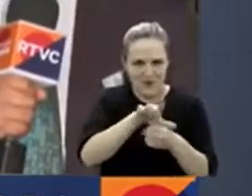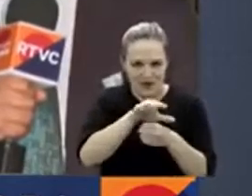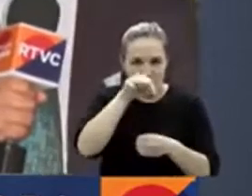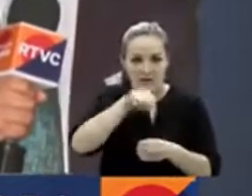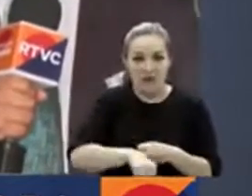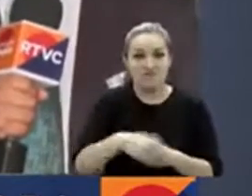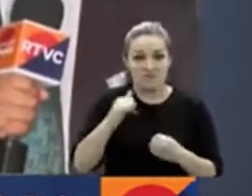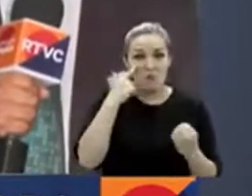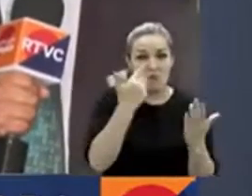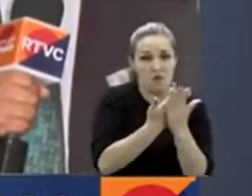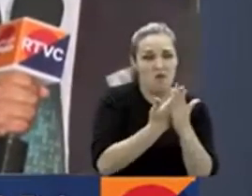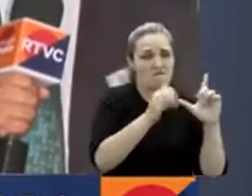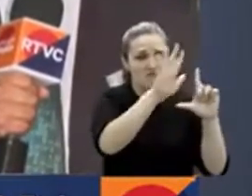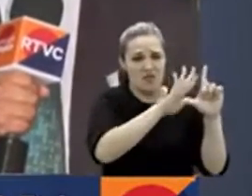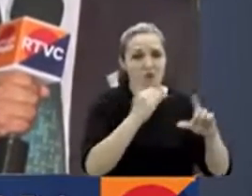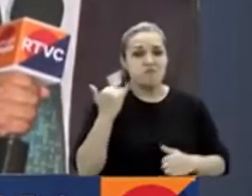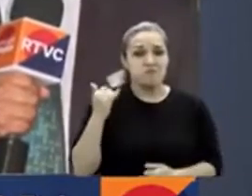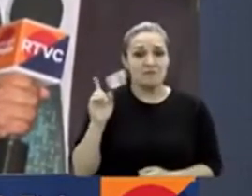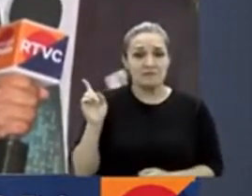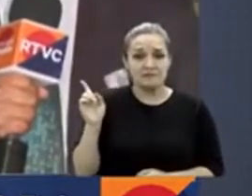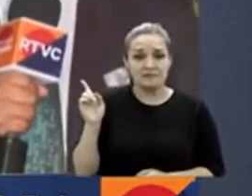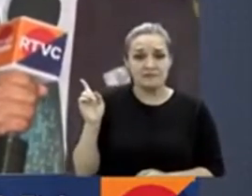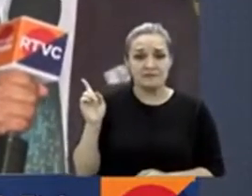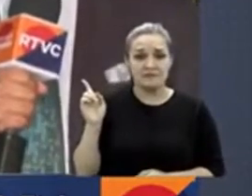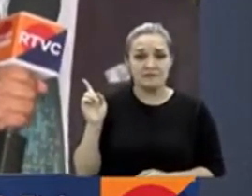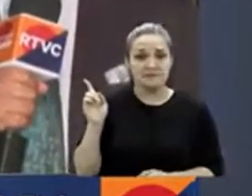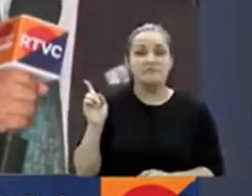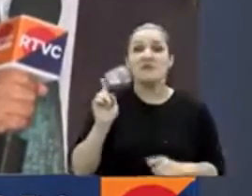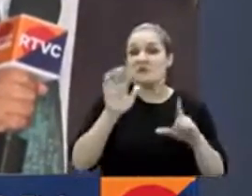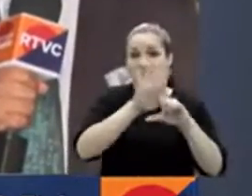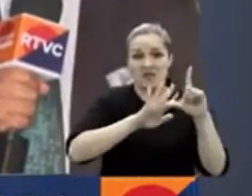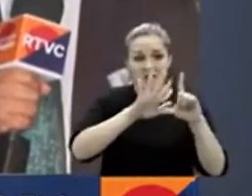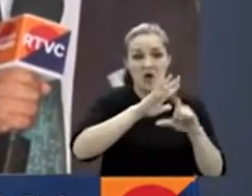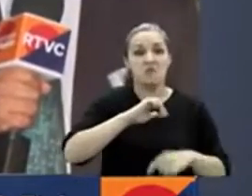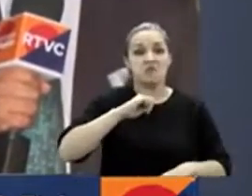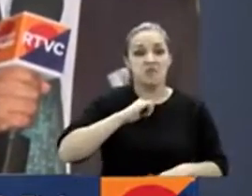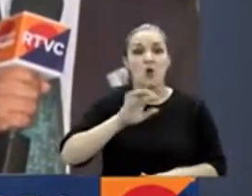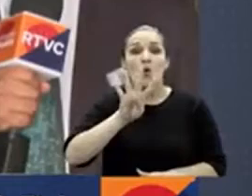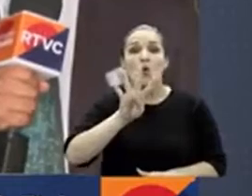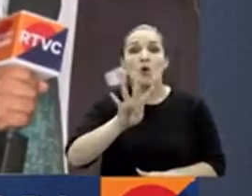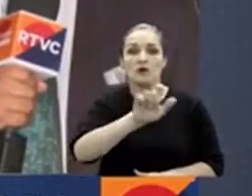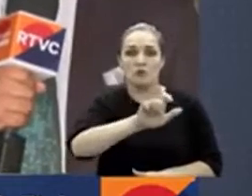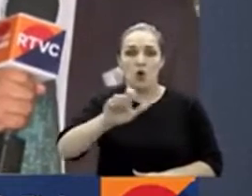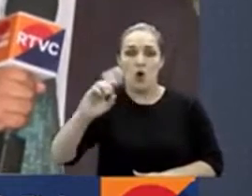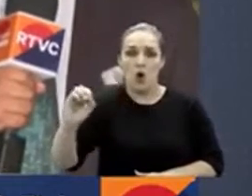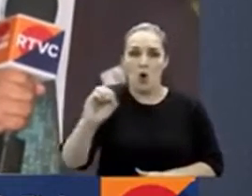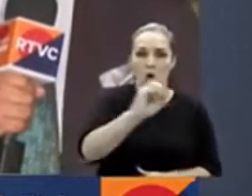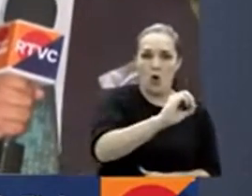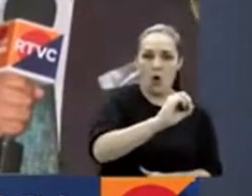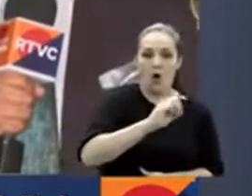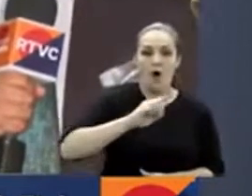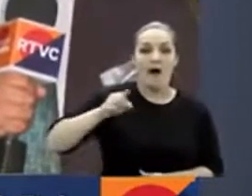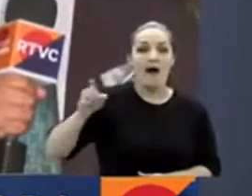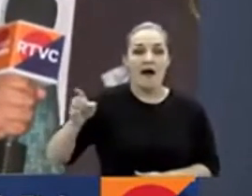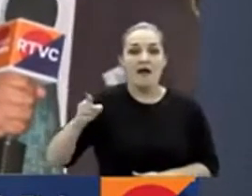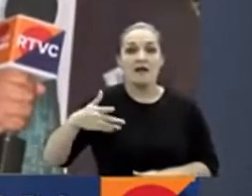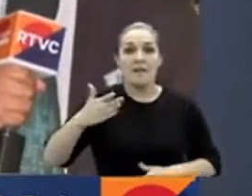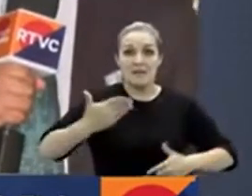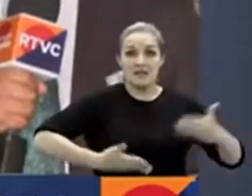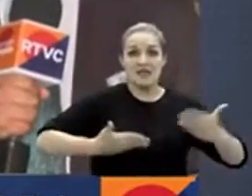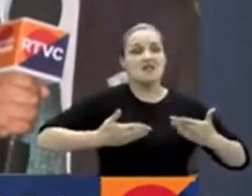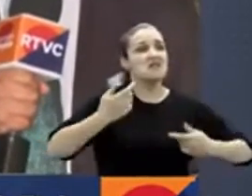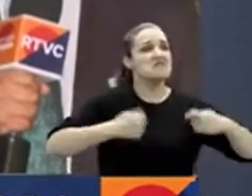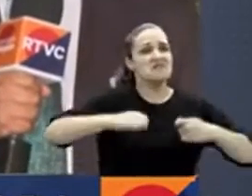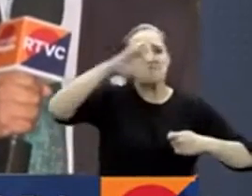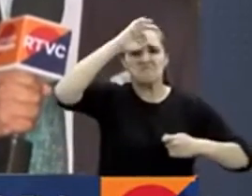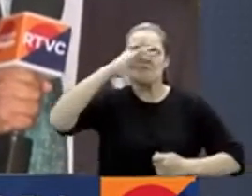material probatorio. Ese video que ustedes van a ver a continuación, están buscando a estos 4 delincuentes que intimidan sobre todo a los comerciantes de